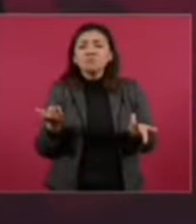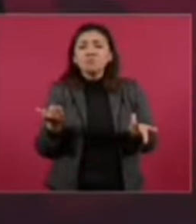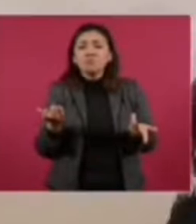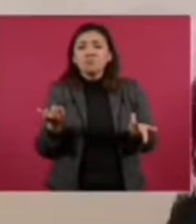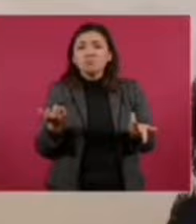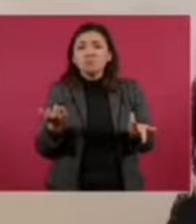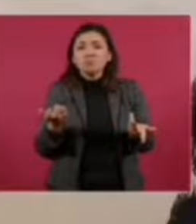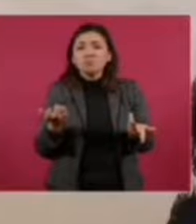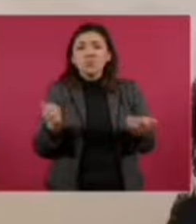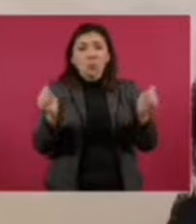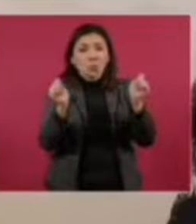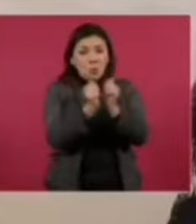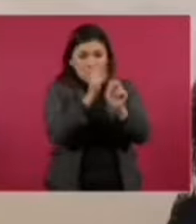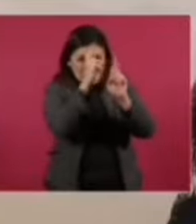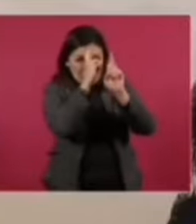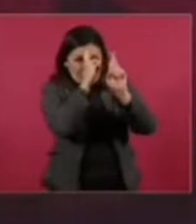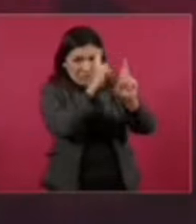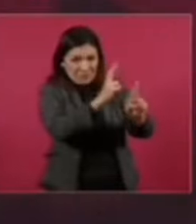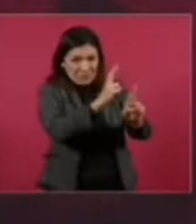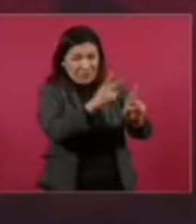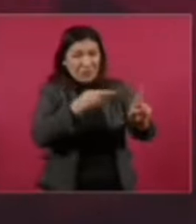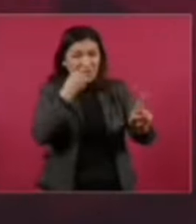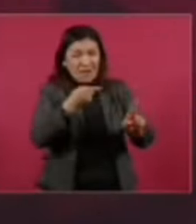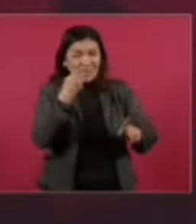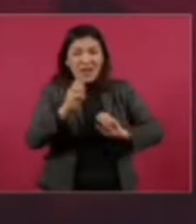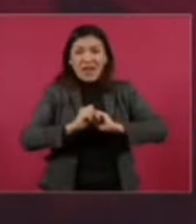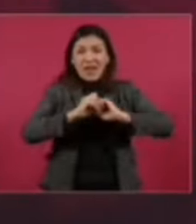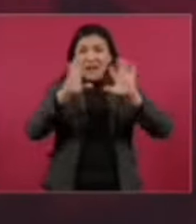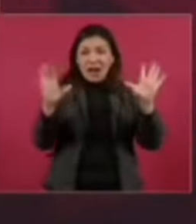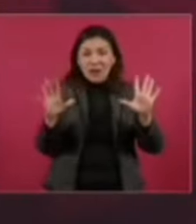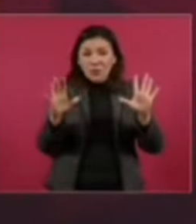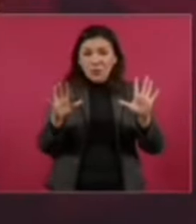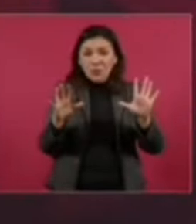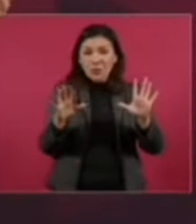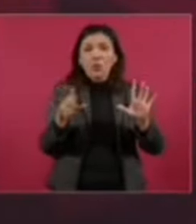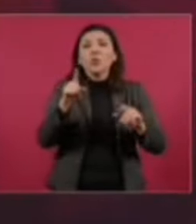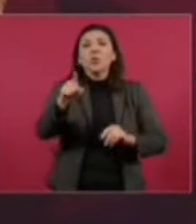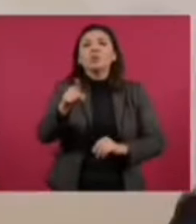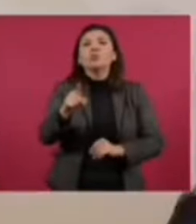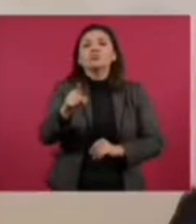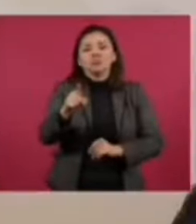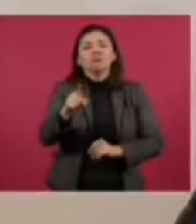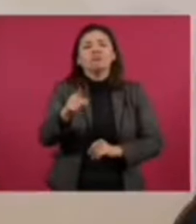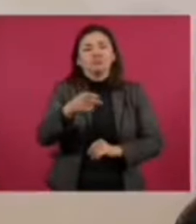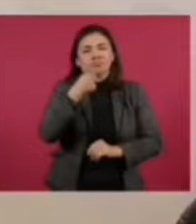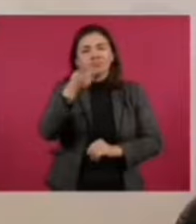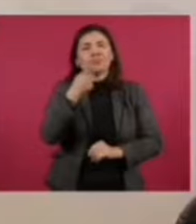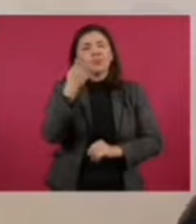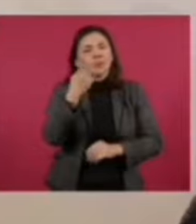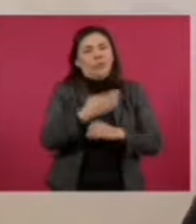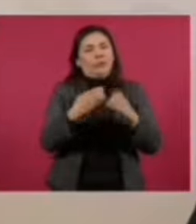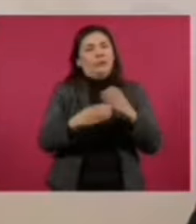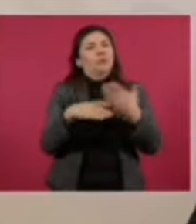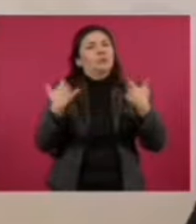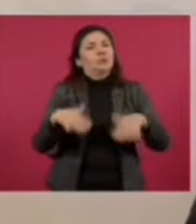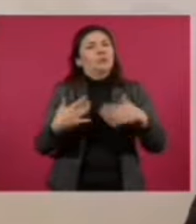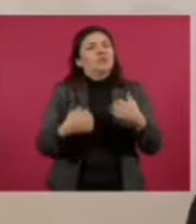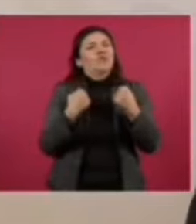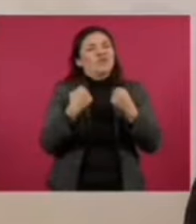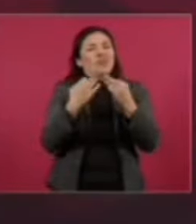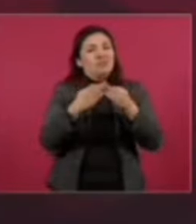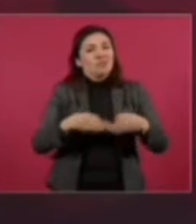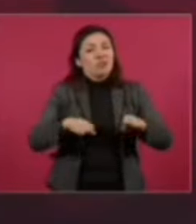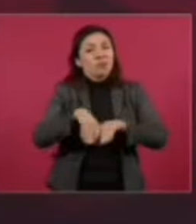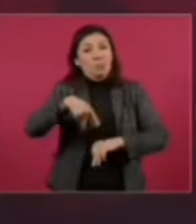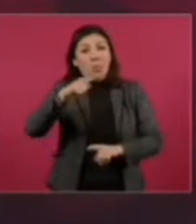Con Ahora todo va a decir que respeto, el de para ser Oaxaca, el de claros, me Chiapas. vas a llevar a decir una cosa muy fuerte.